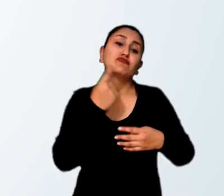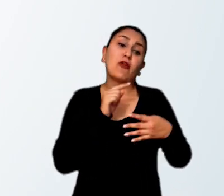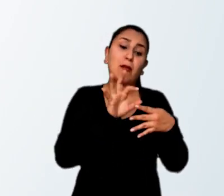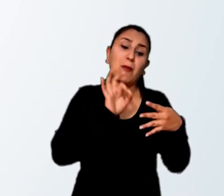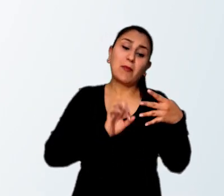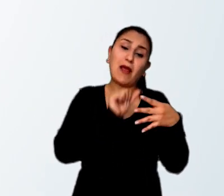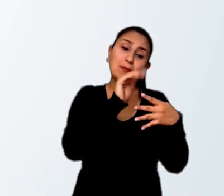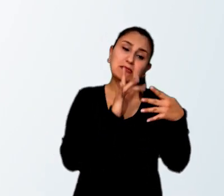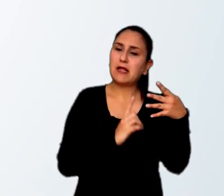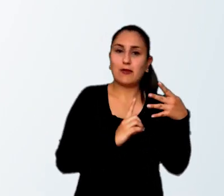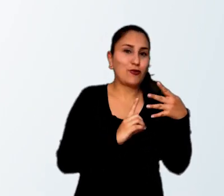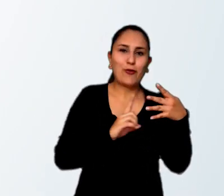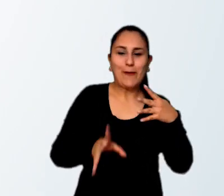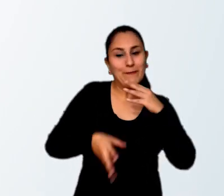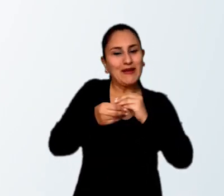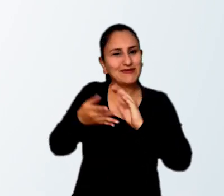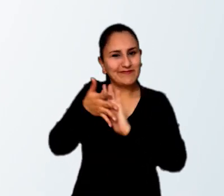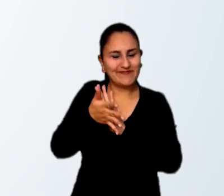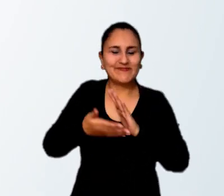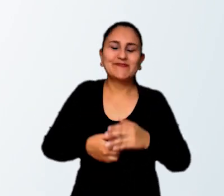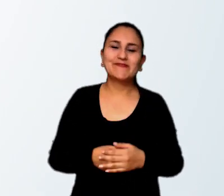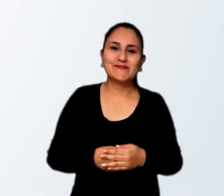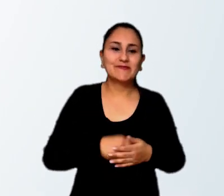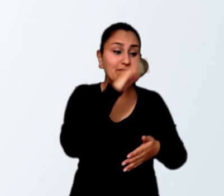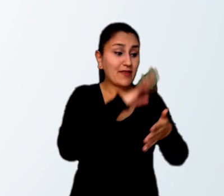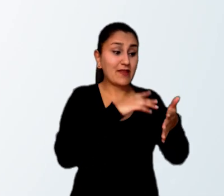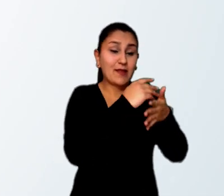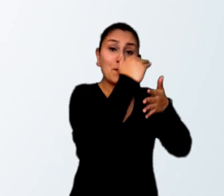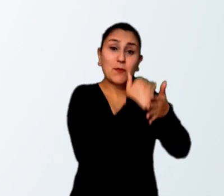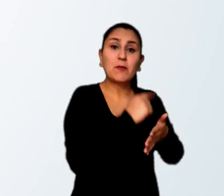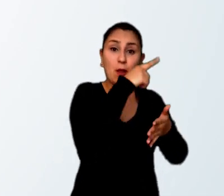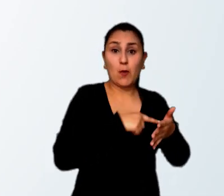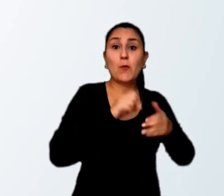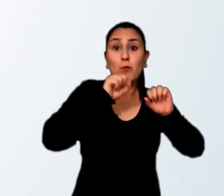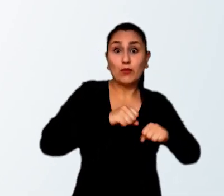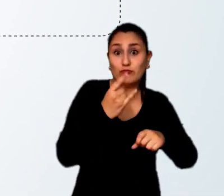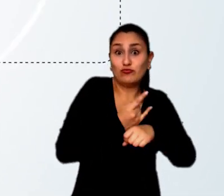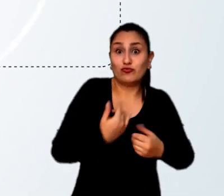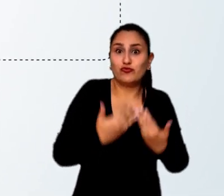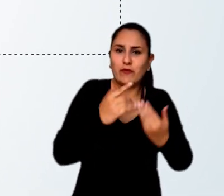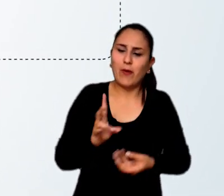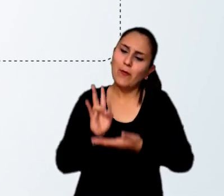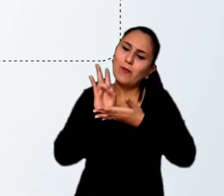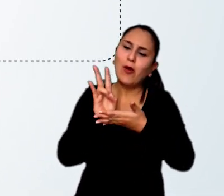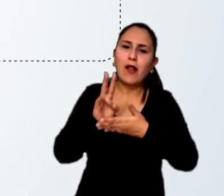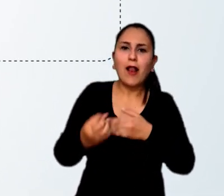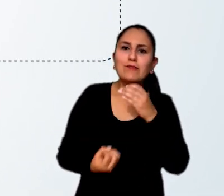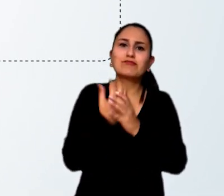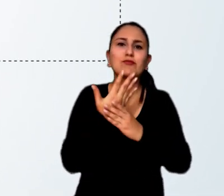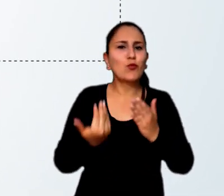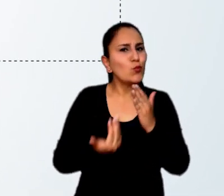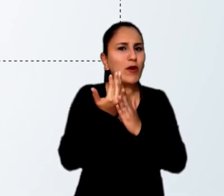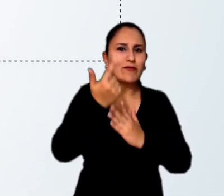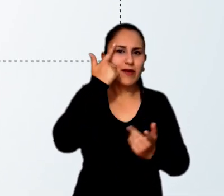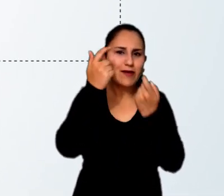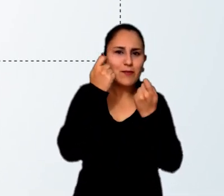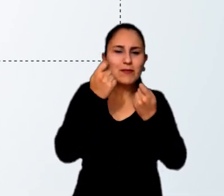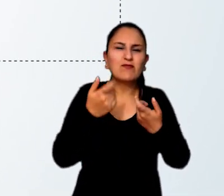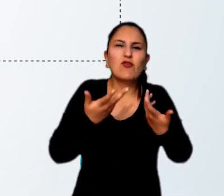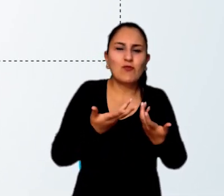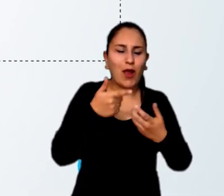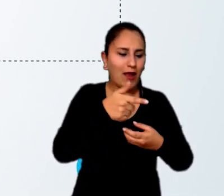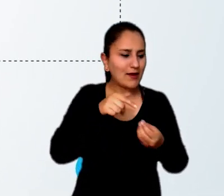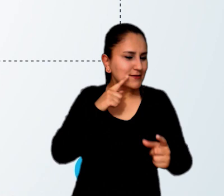de opciones de respuesta estas rúbricas pueden ser usadas como modelo para generar nuevas herramientas de seguimiento